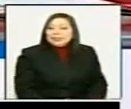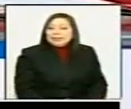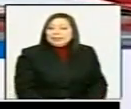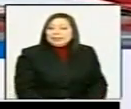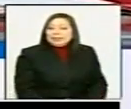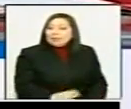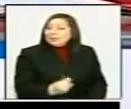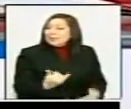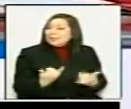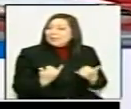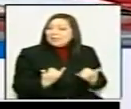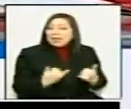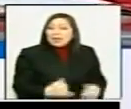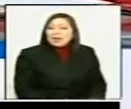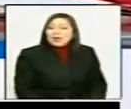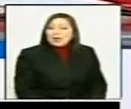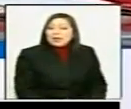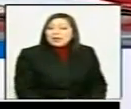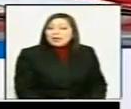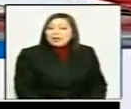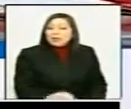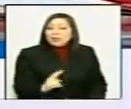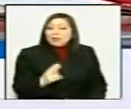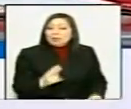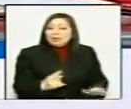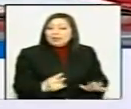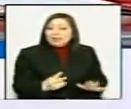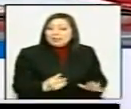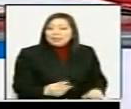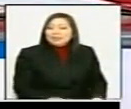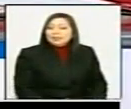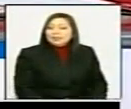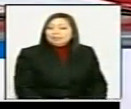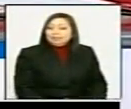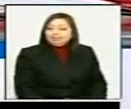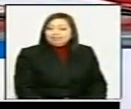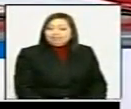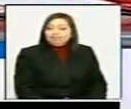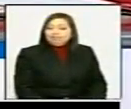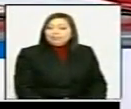2017, no es de ahora, del año 2017 se viene investigando.